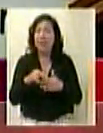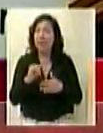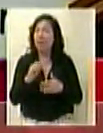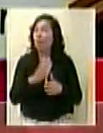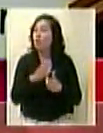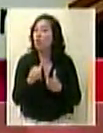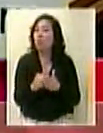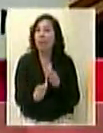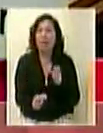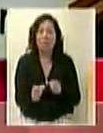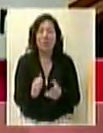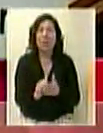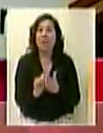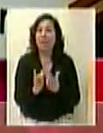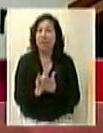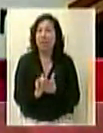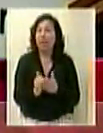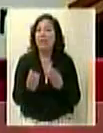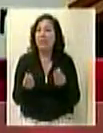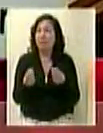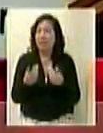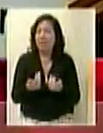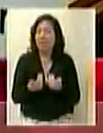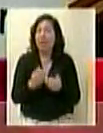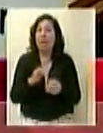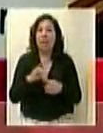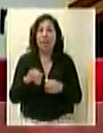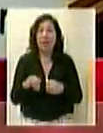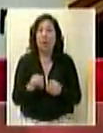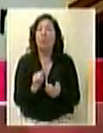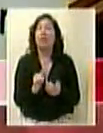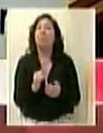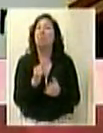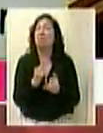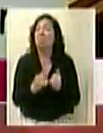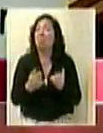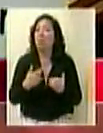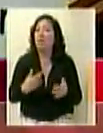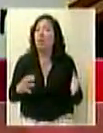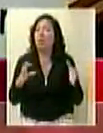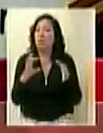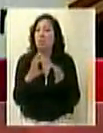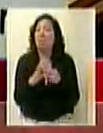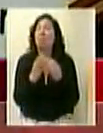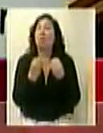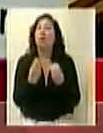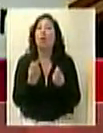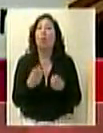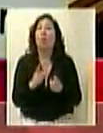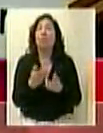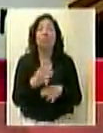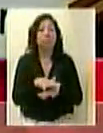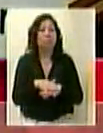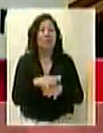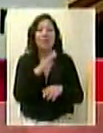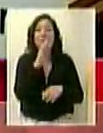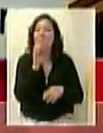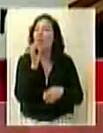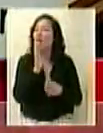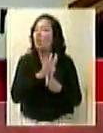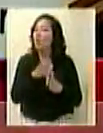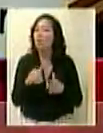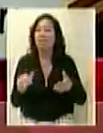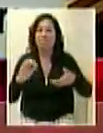y todas las personas que están involucradas en el Ejecutivo, a fin que unamos las manos, porque cuando se trata de mujeres, todas